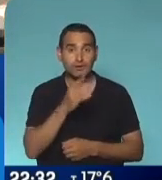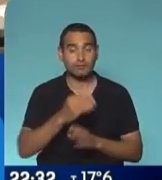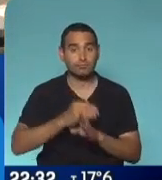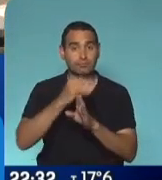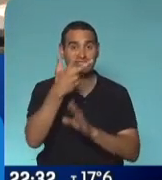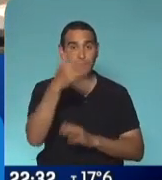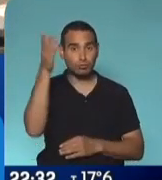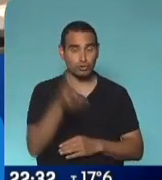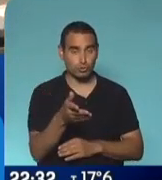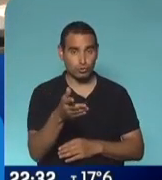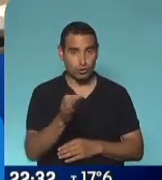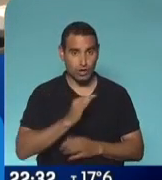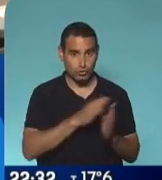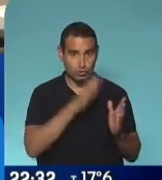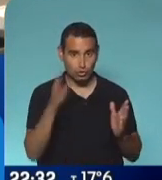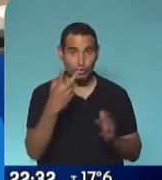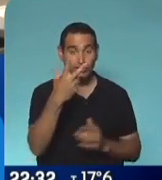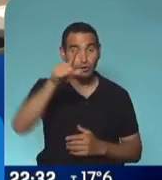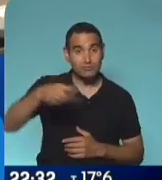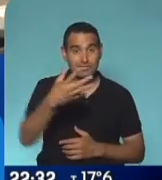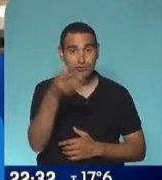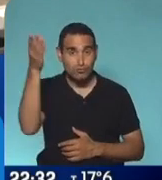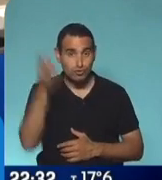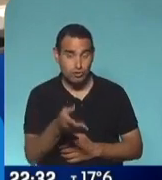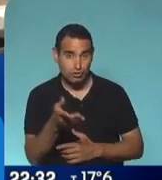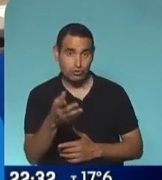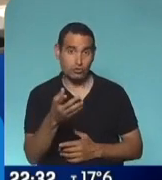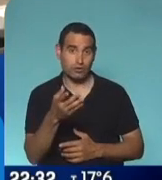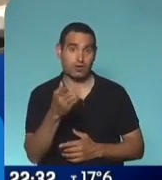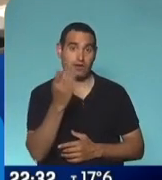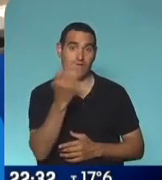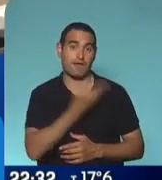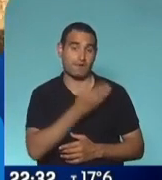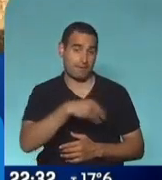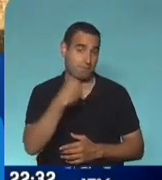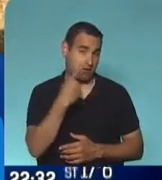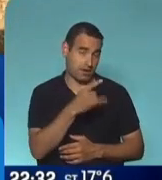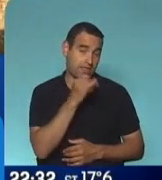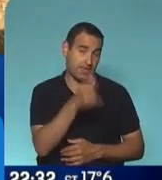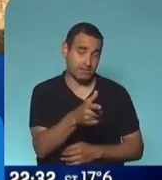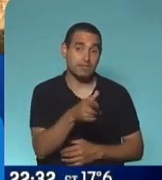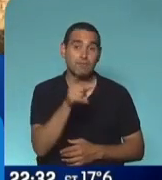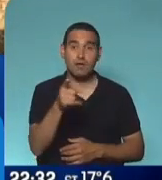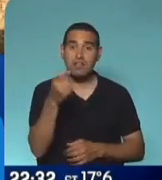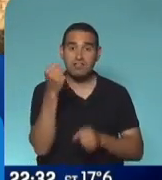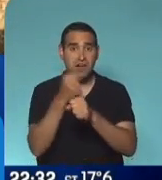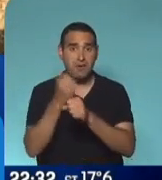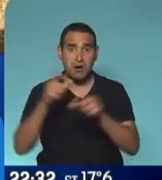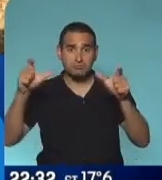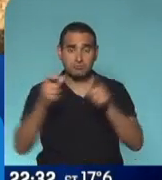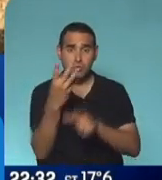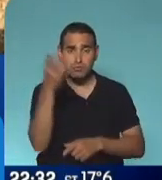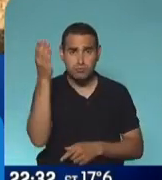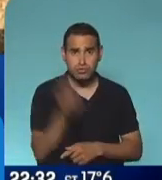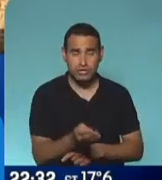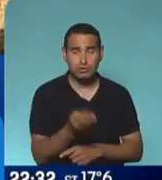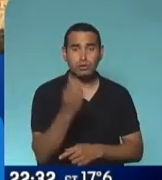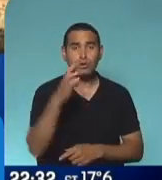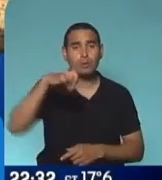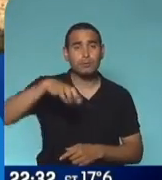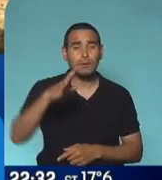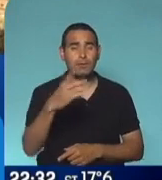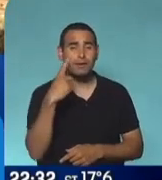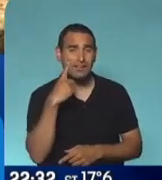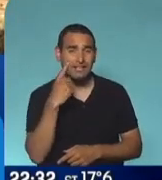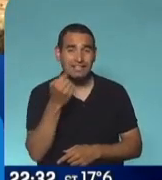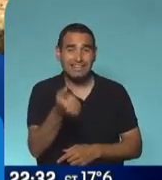este año, va a crecer 3,5% según el Fondo Monetario Internacional el año que viene, tiene desempleo por abajo del 4% y un PBI de